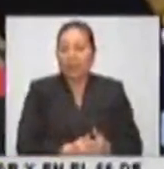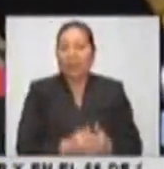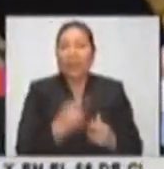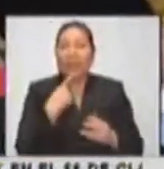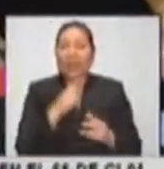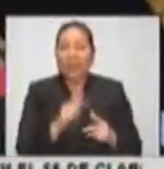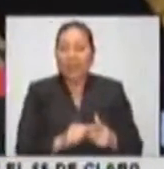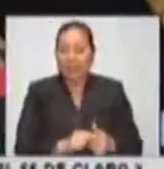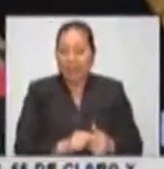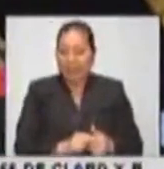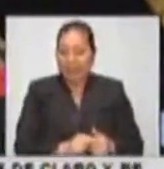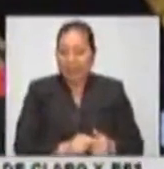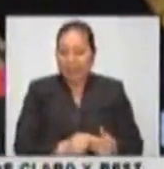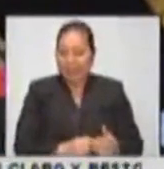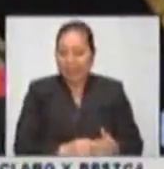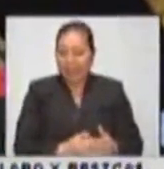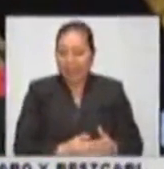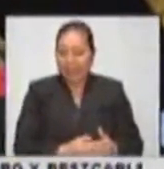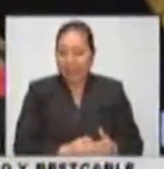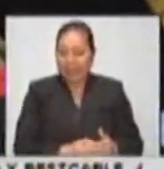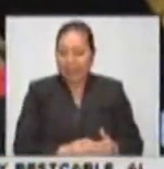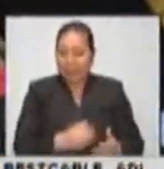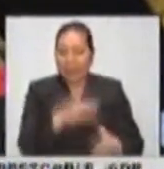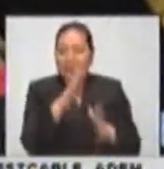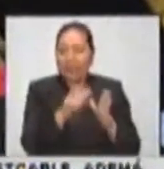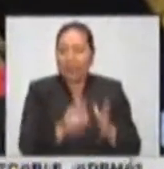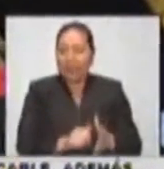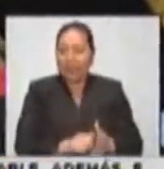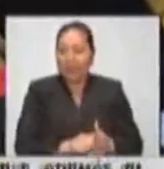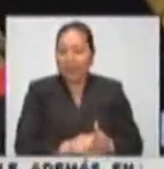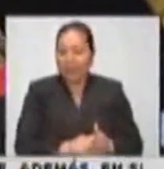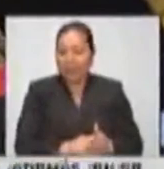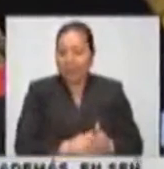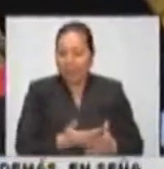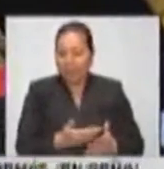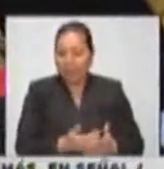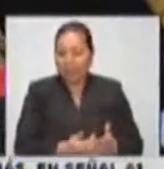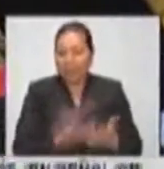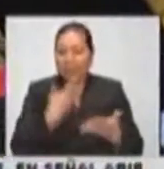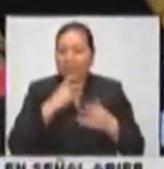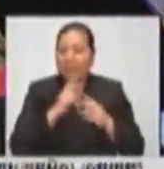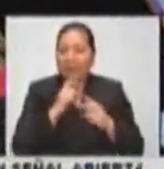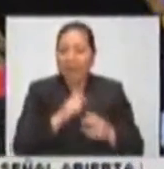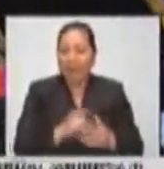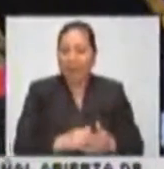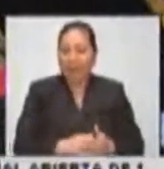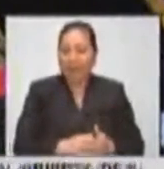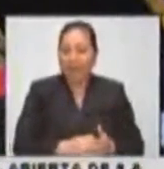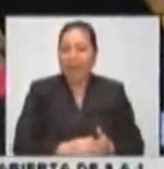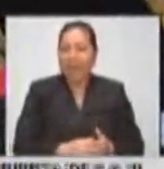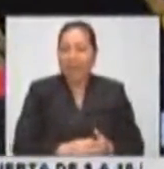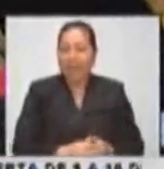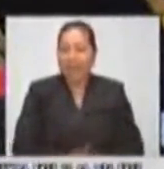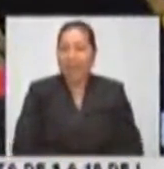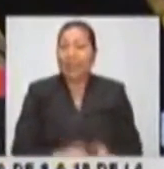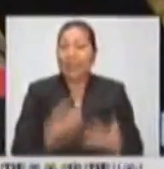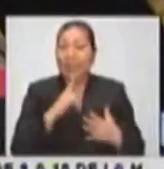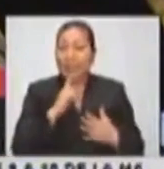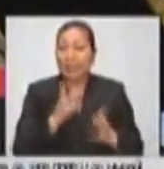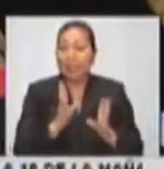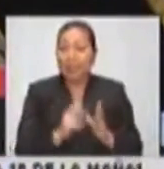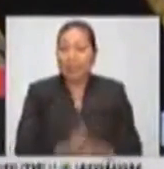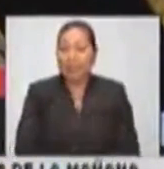crecientemente siendo asociados con las obligaciones que significa ser asociados, yo insistiría. Entonces, ya estamos